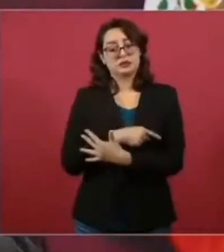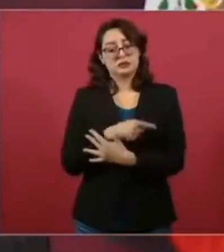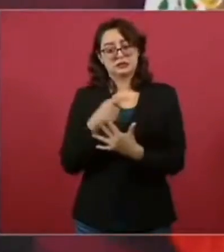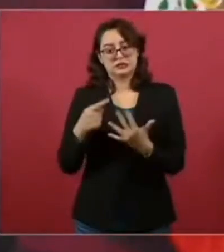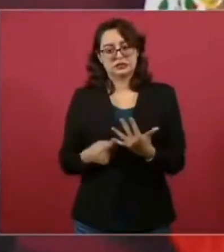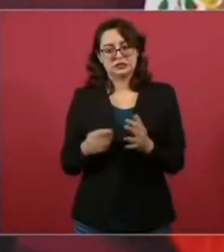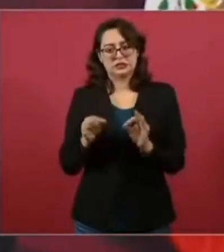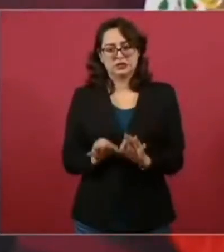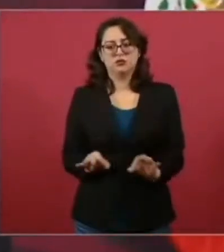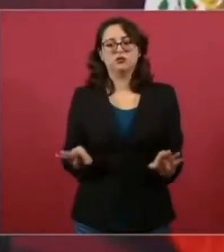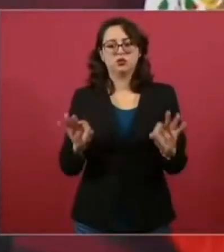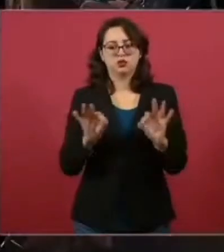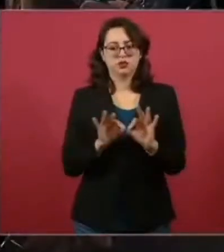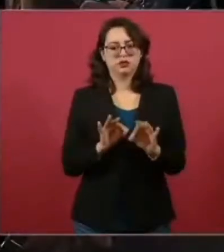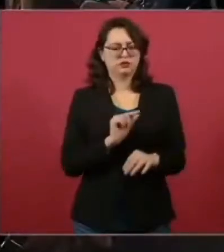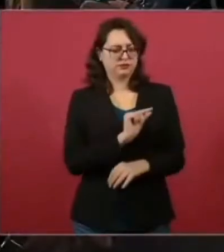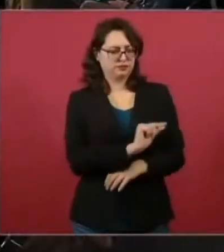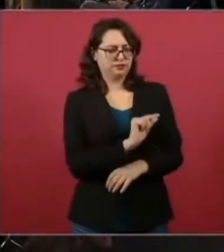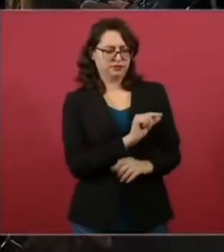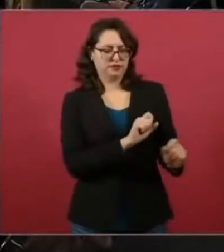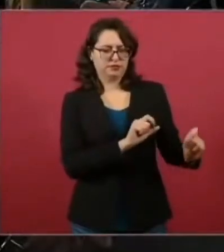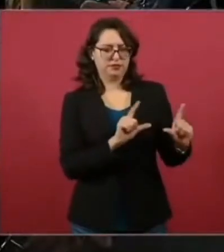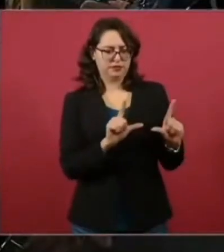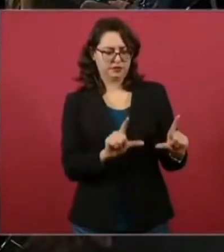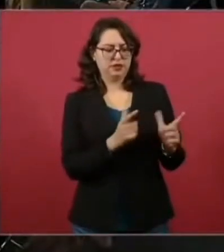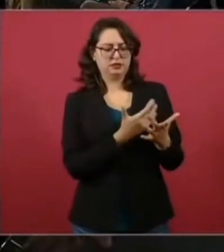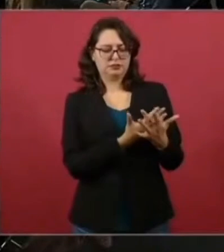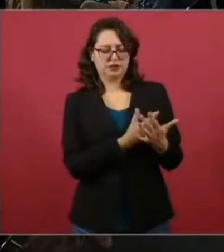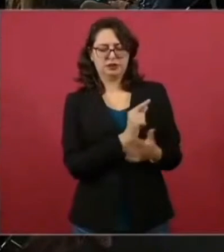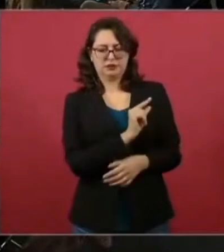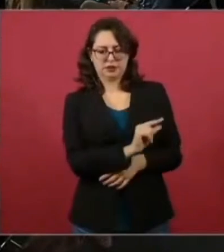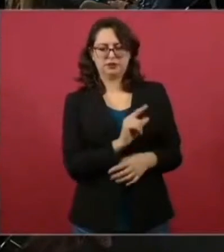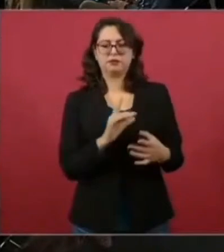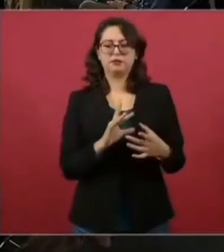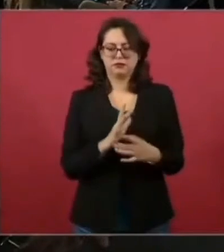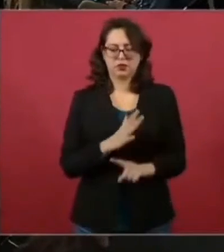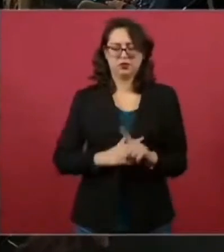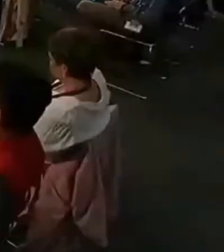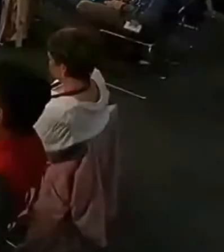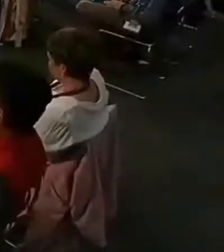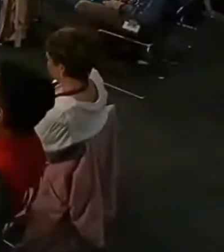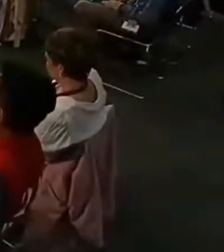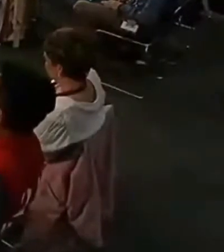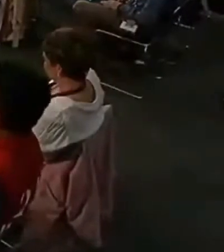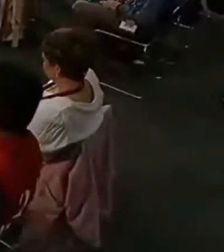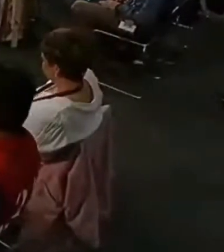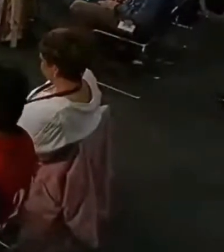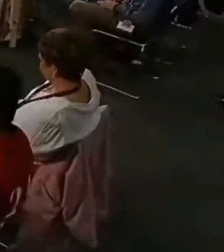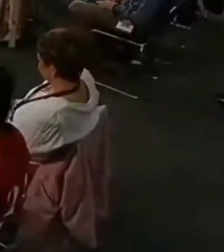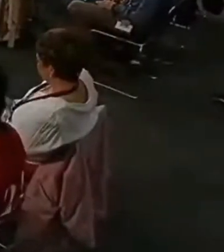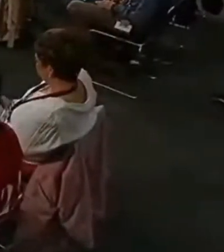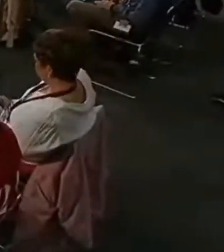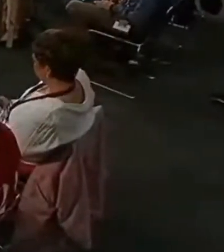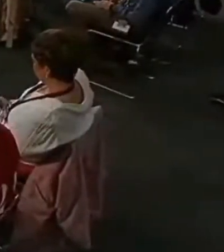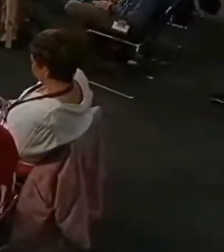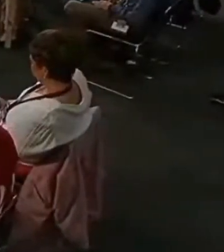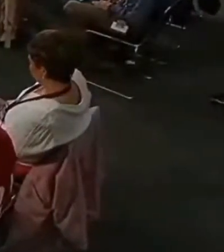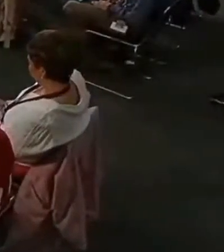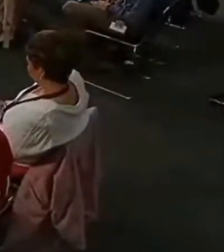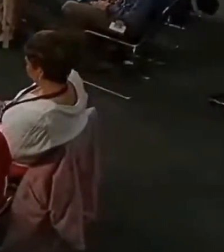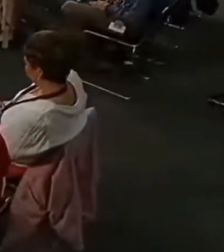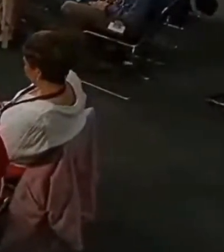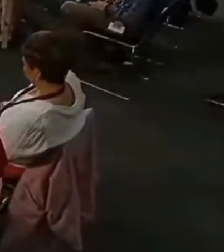Fundamentales. Permíteme ahorita nomás. Es que es importante. Primero, acabar con la corrupción,